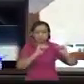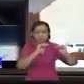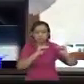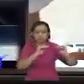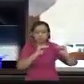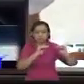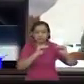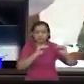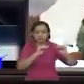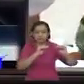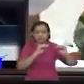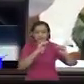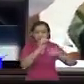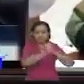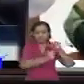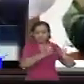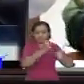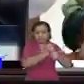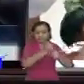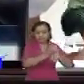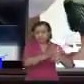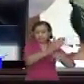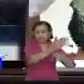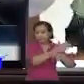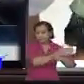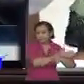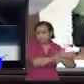en el tiempo de,